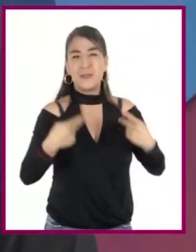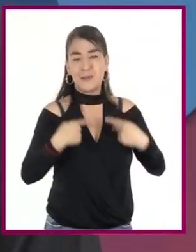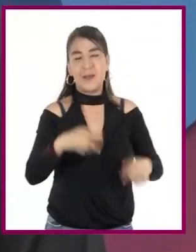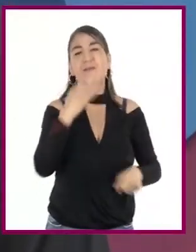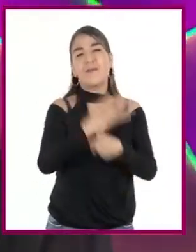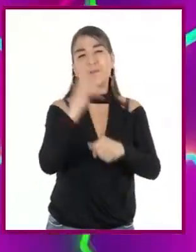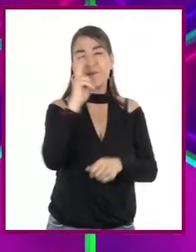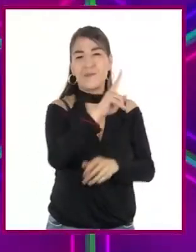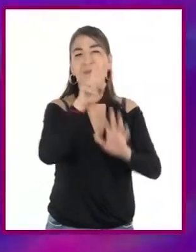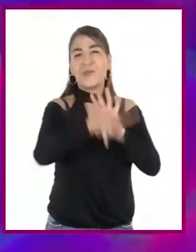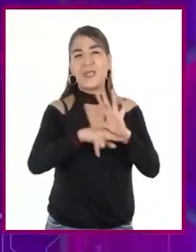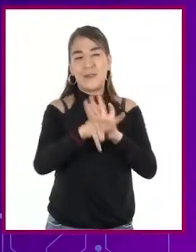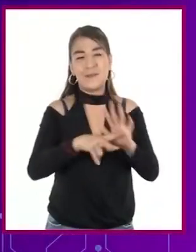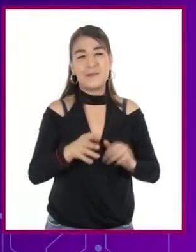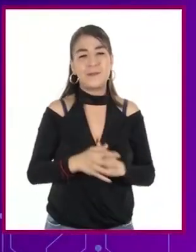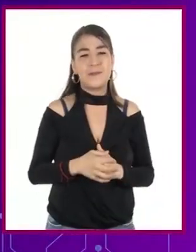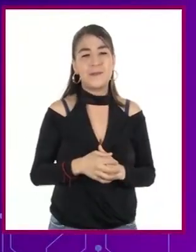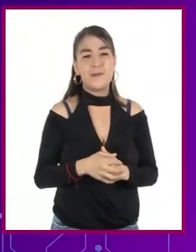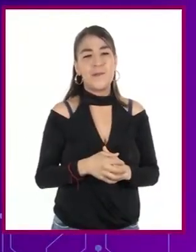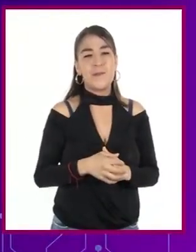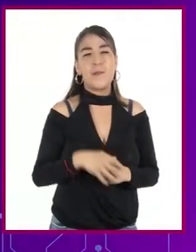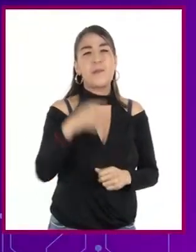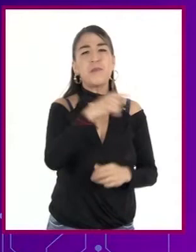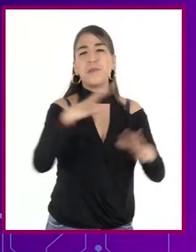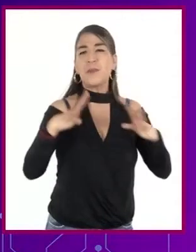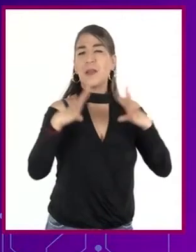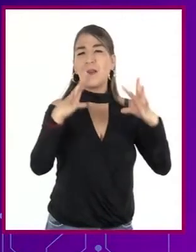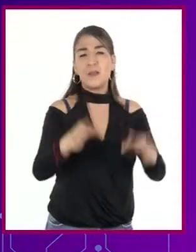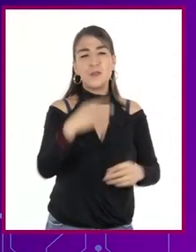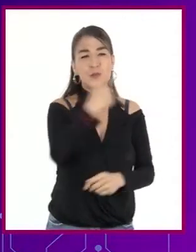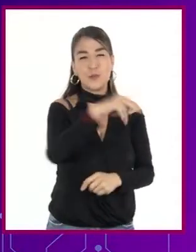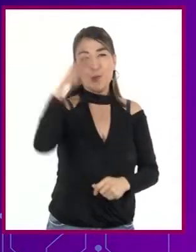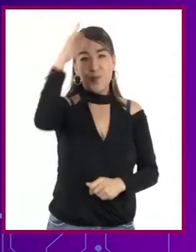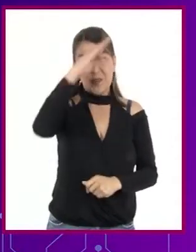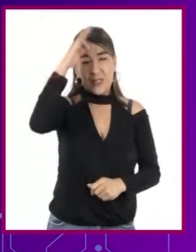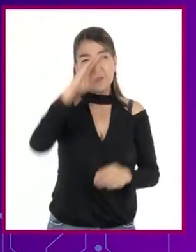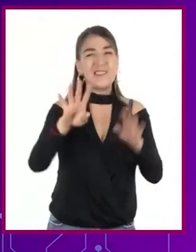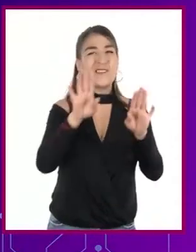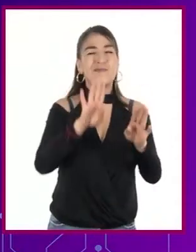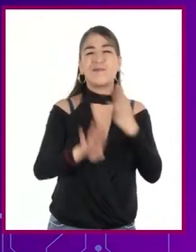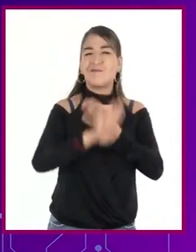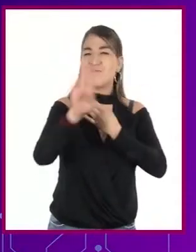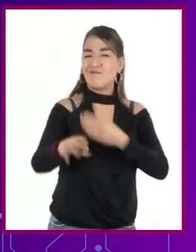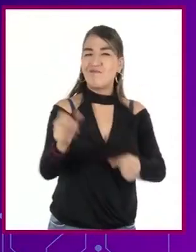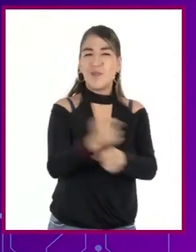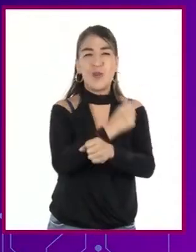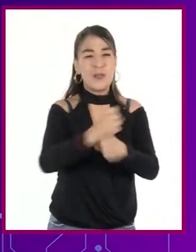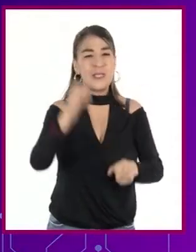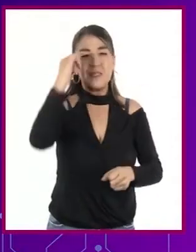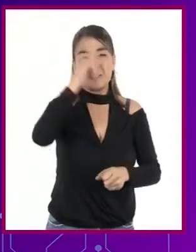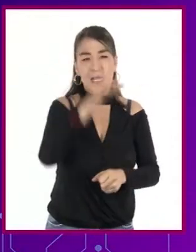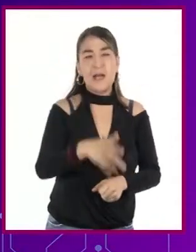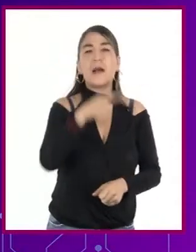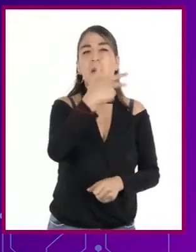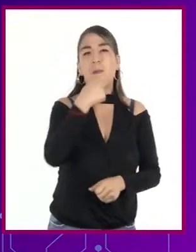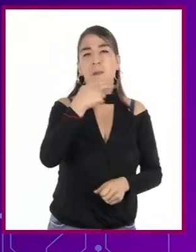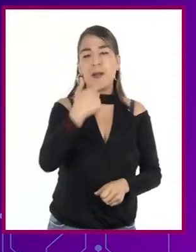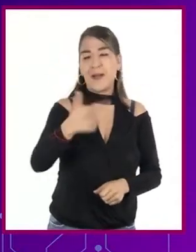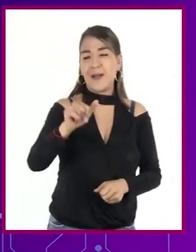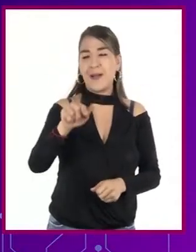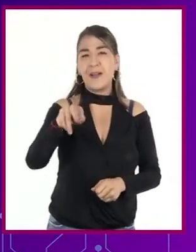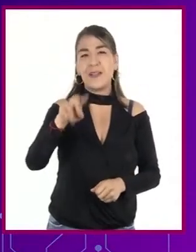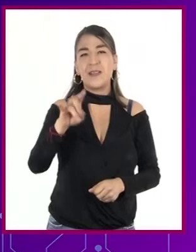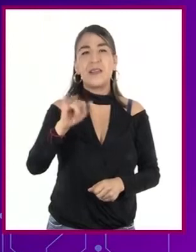video. El pionero de la filosofía de la no violencia es Mahatma Gandhi, al ser capaz de dirigir a la India hacia